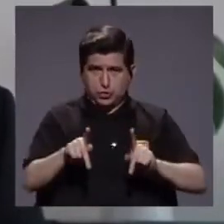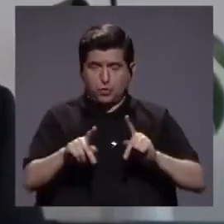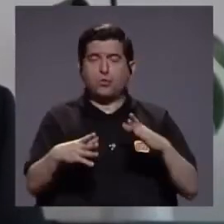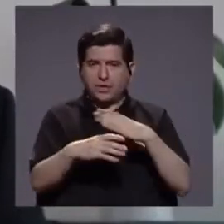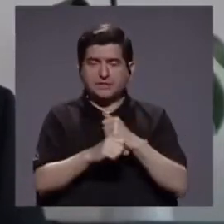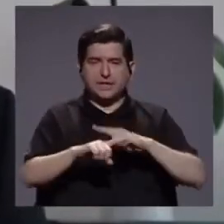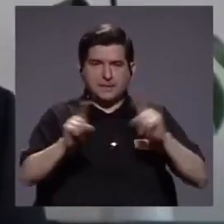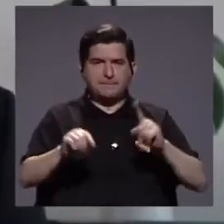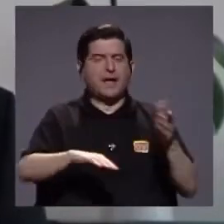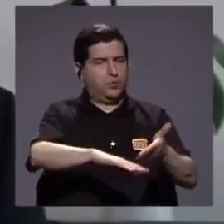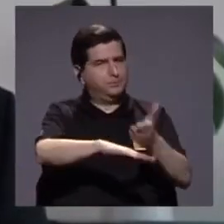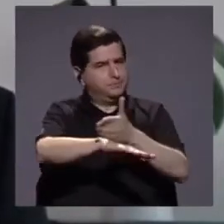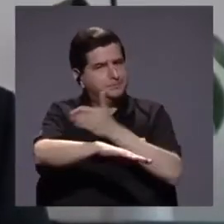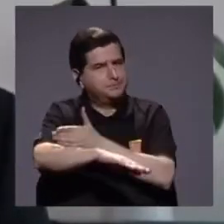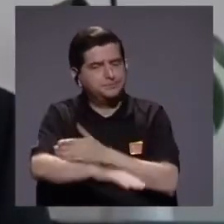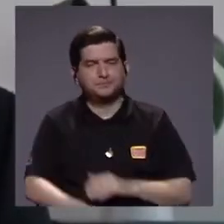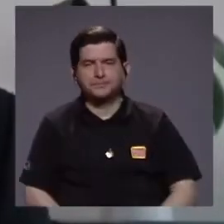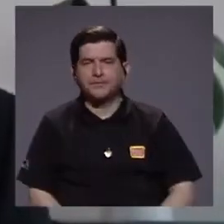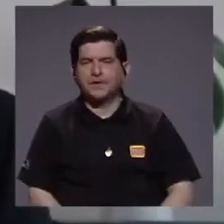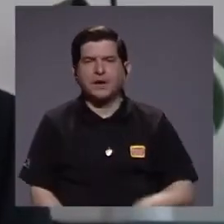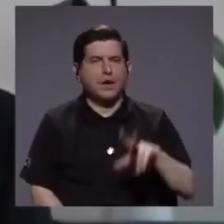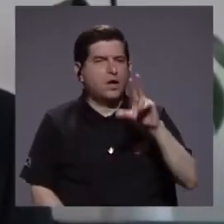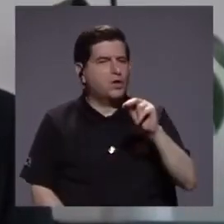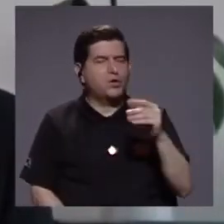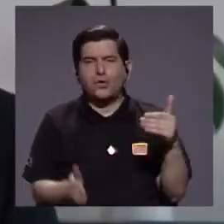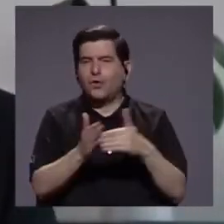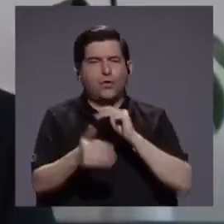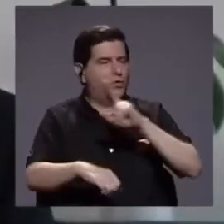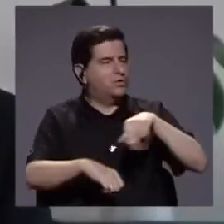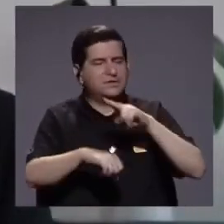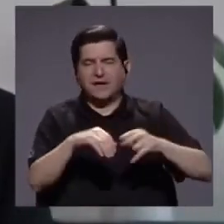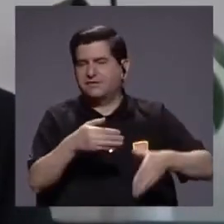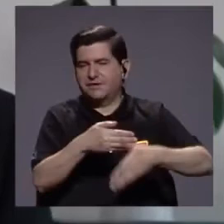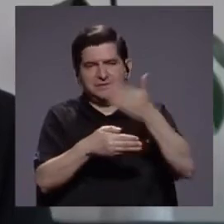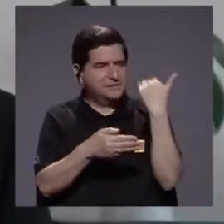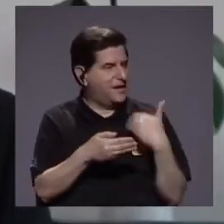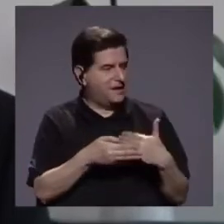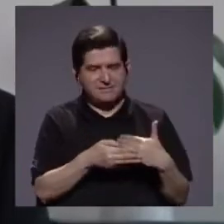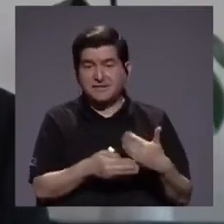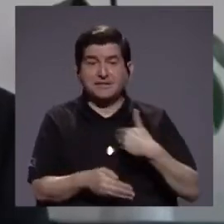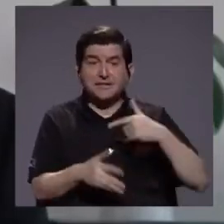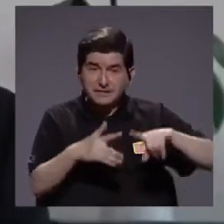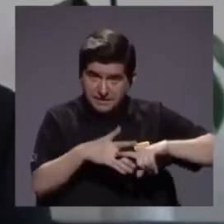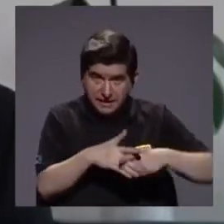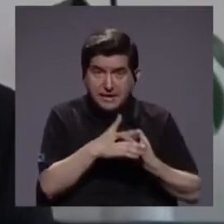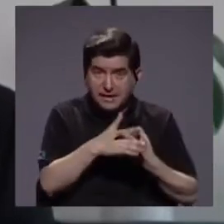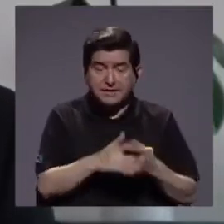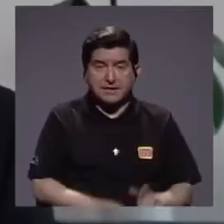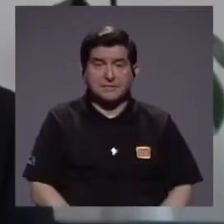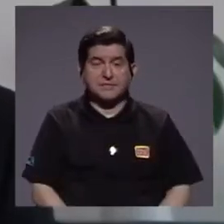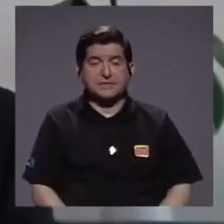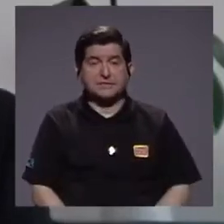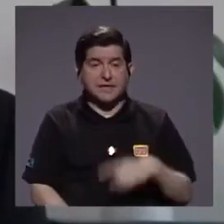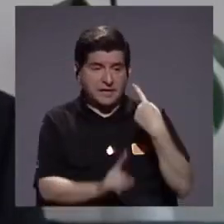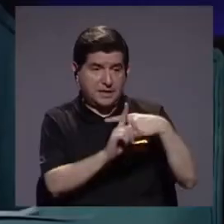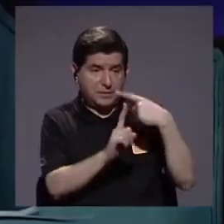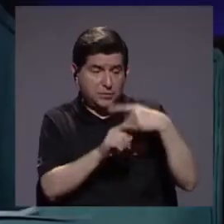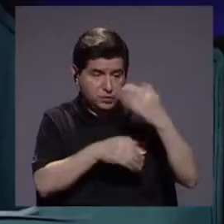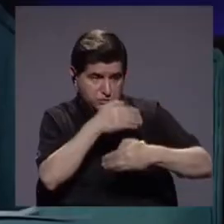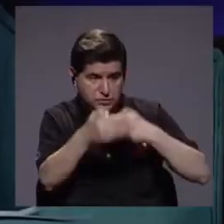sí avanzando en el entendido de que no vamos a regresar a la normalidad como la conocíamos antes y tenemos que empezar a dar pasos afirmativos hacia